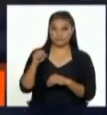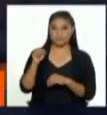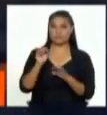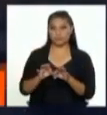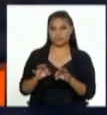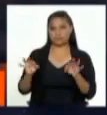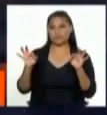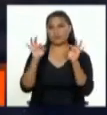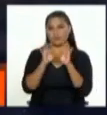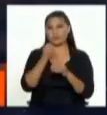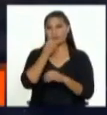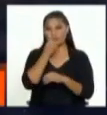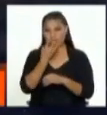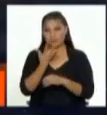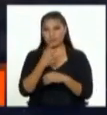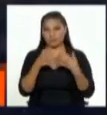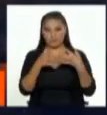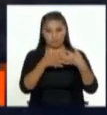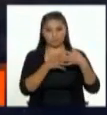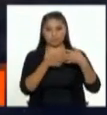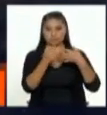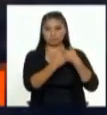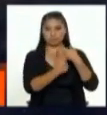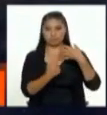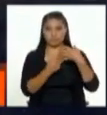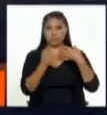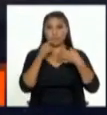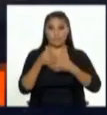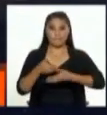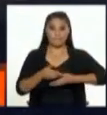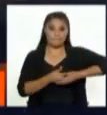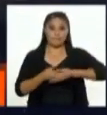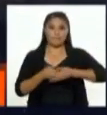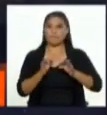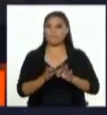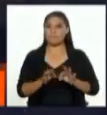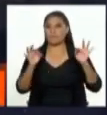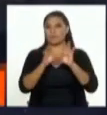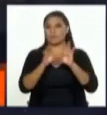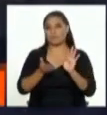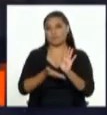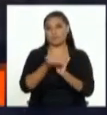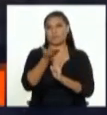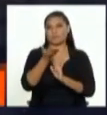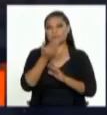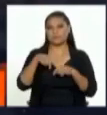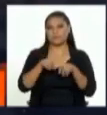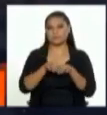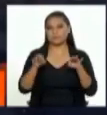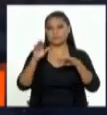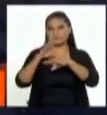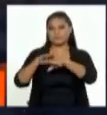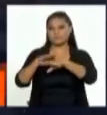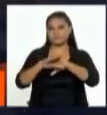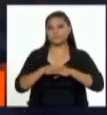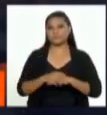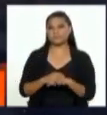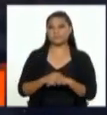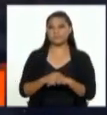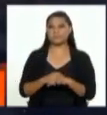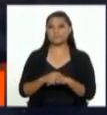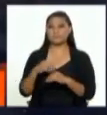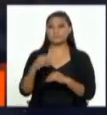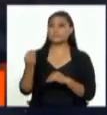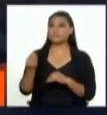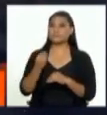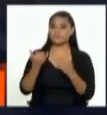en sí lleve los octógonos, en especial los productos que son para bebés. ¿Y qué ha ocurrido para que se dé de que